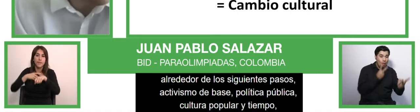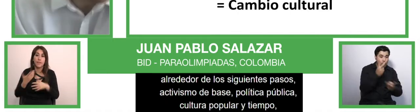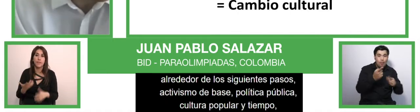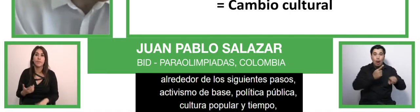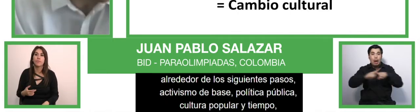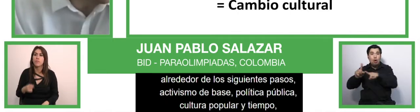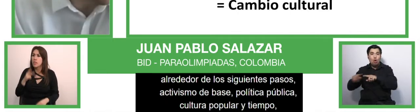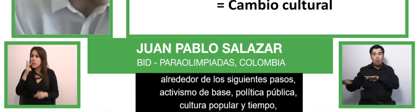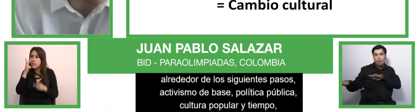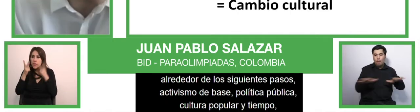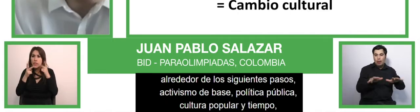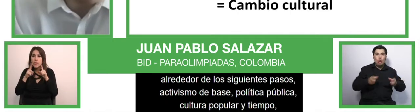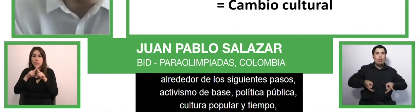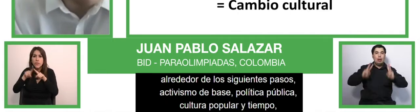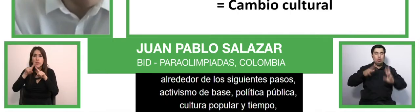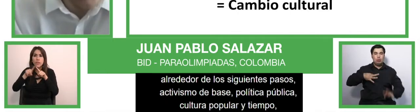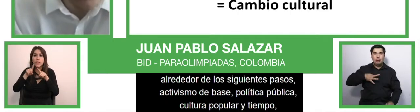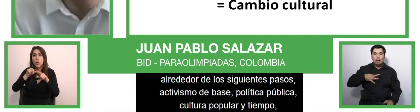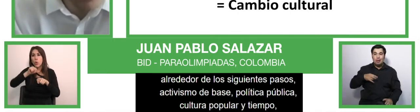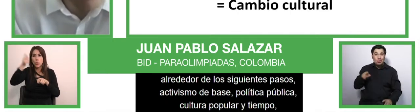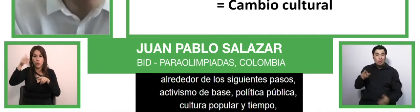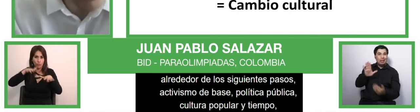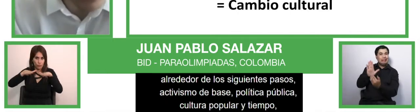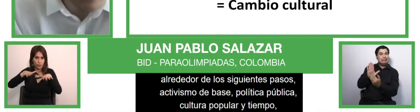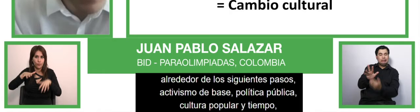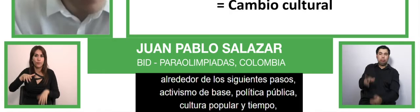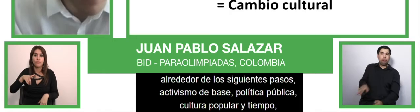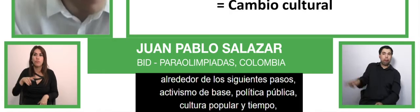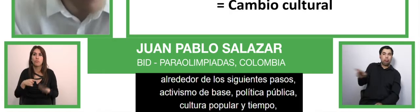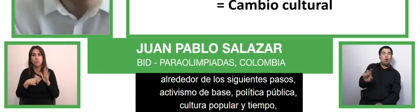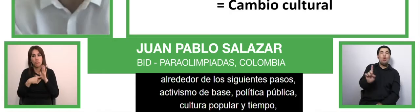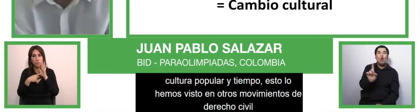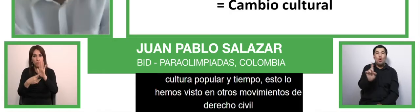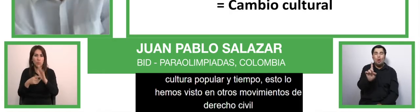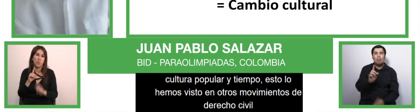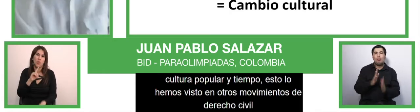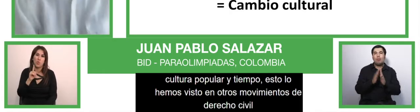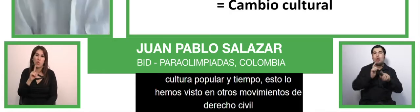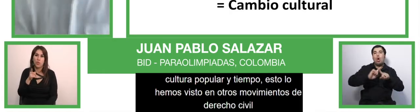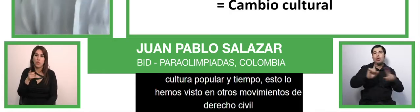civil. Acá no me quiero detener mucho, pero entonces pásame, porfa.